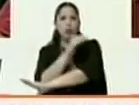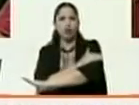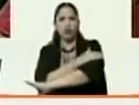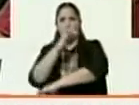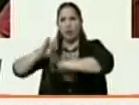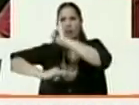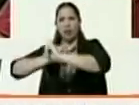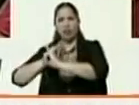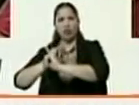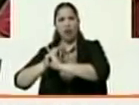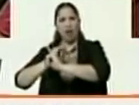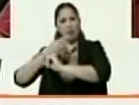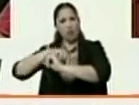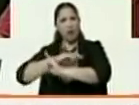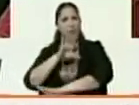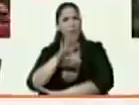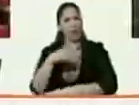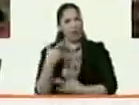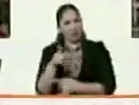internacional con nuestra patria